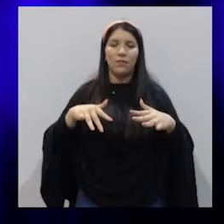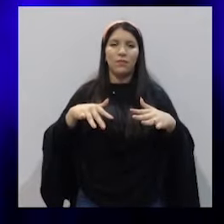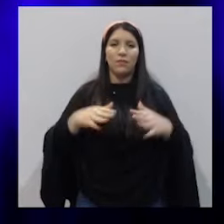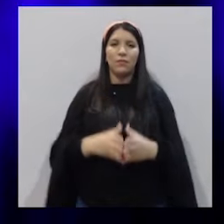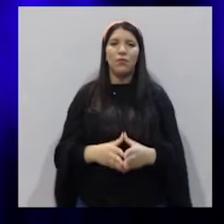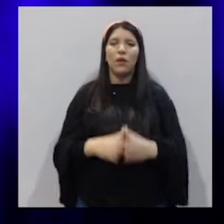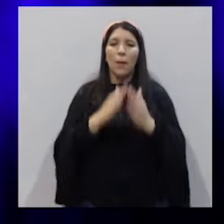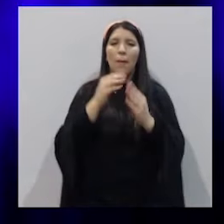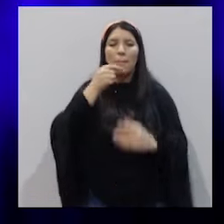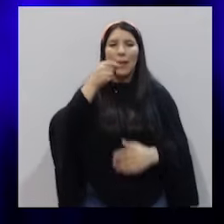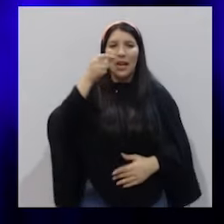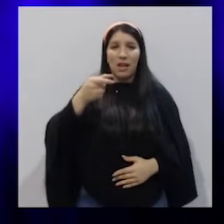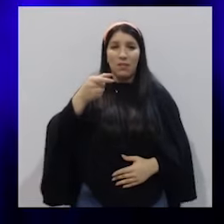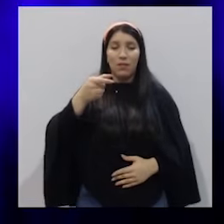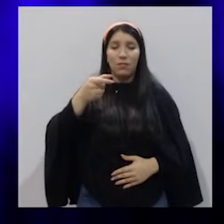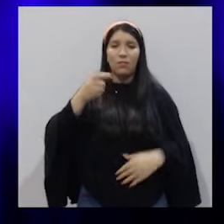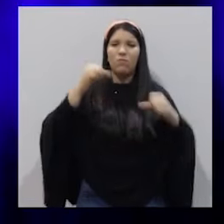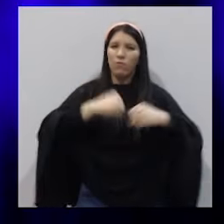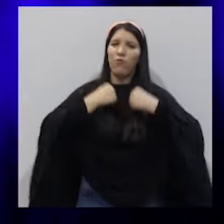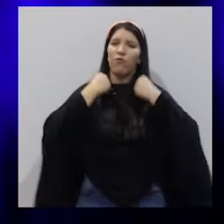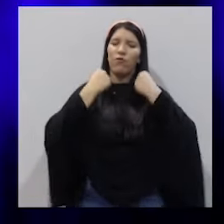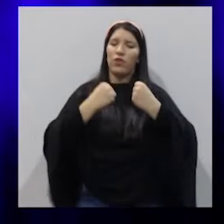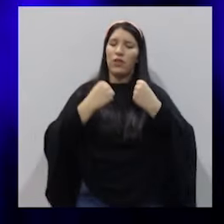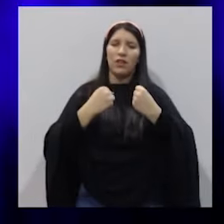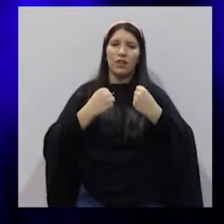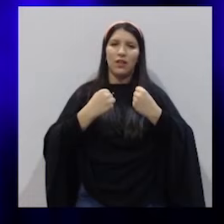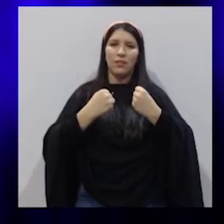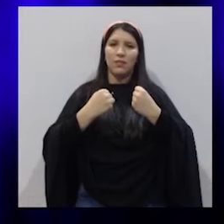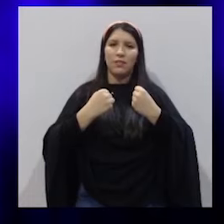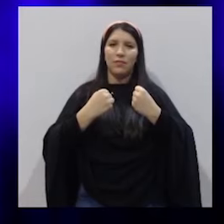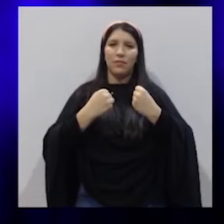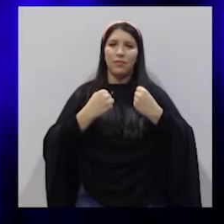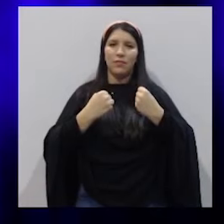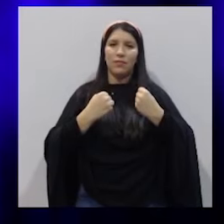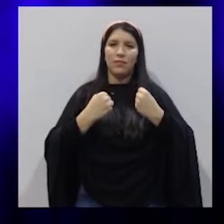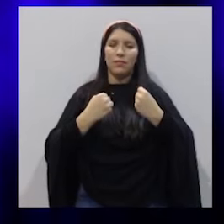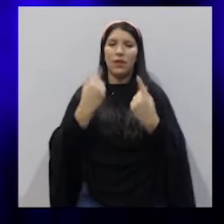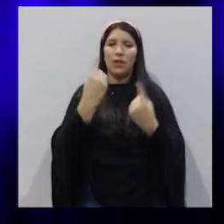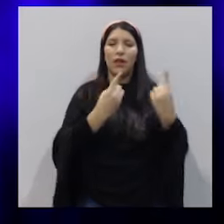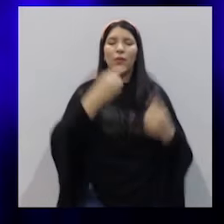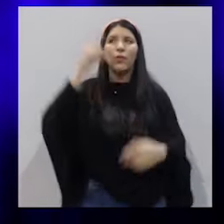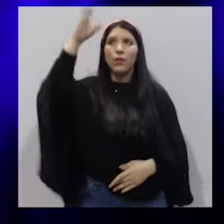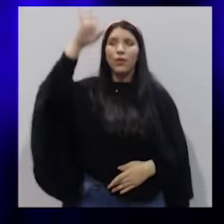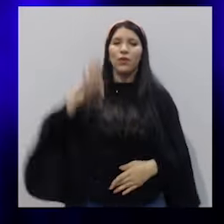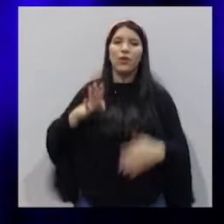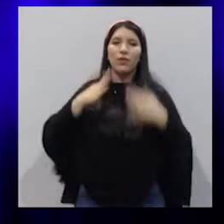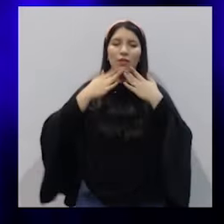espiritual y fructífero en la vida y en la viña del señor que dios te bendiga ricamente